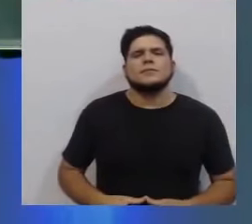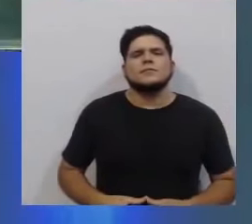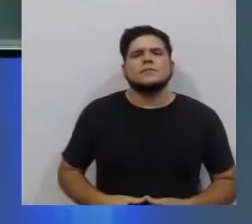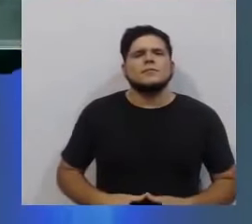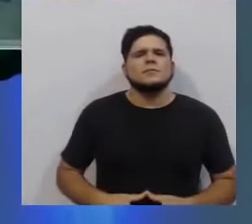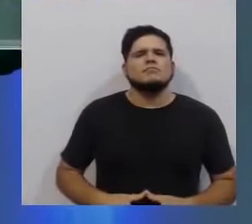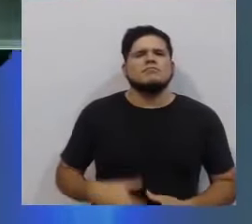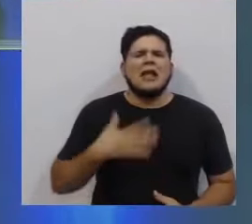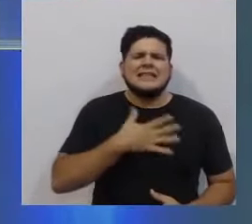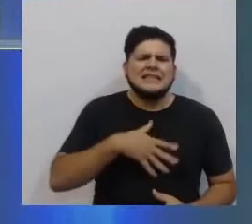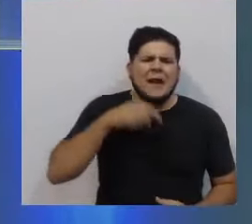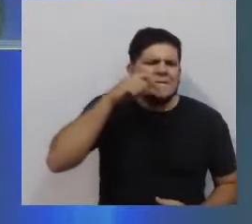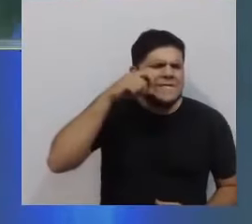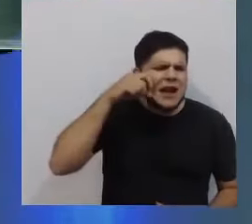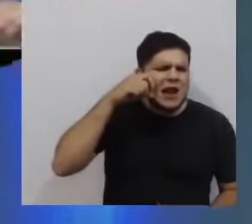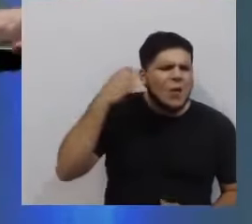para nadie